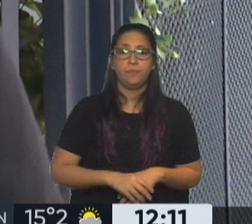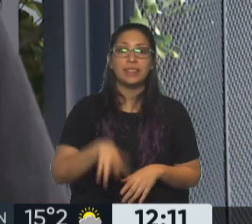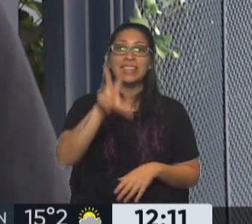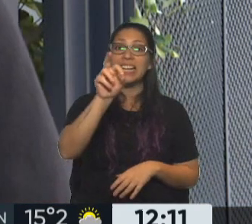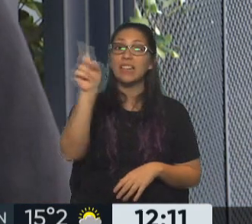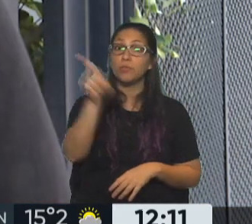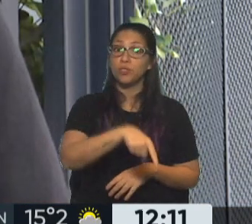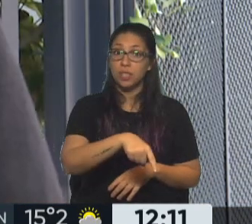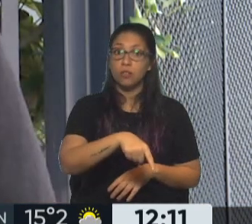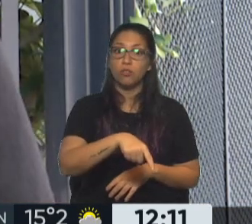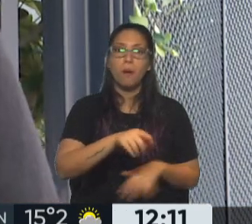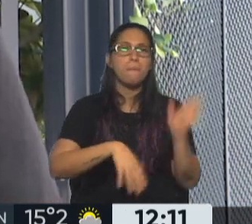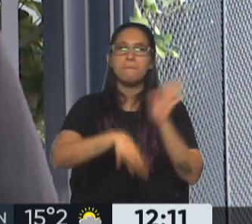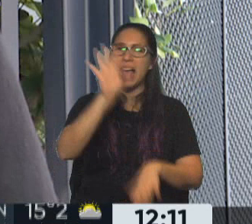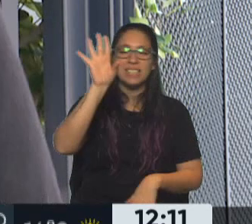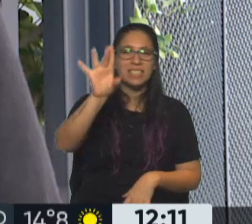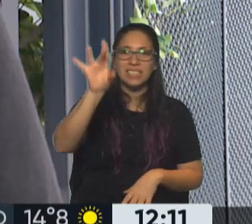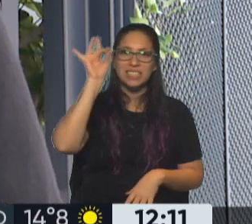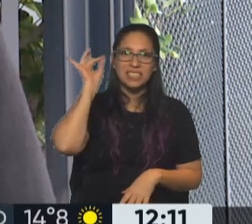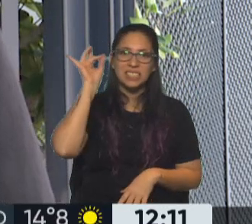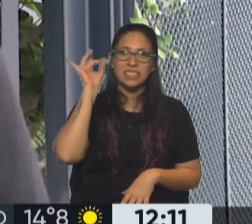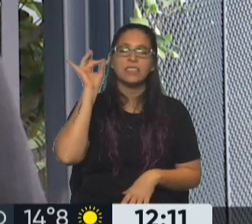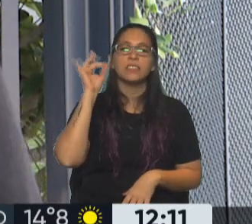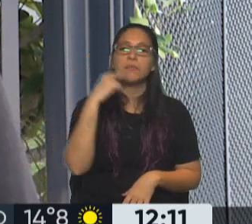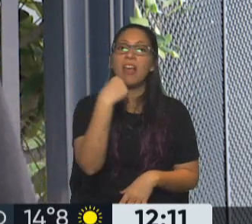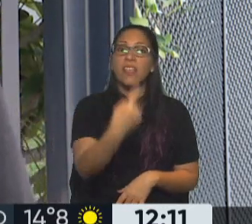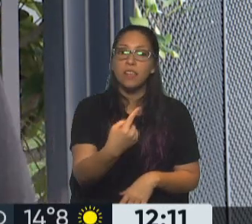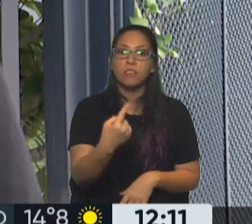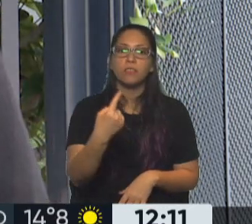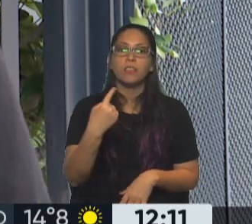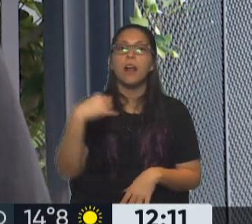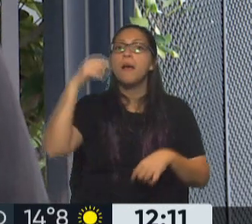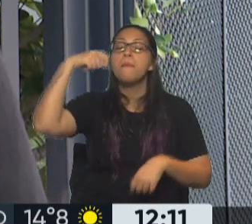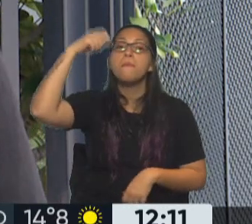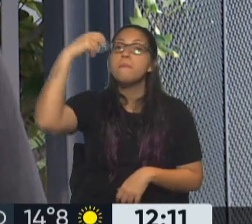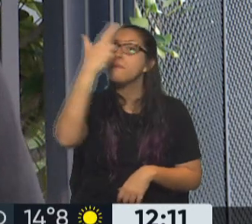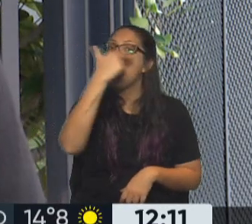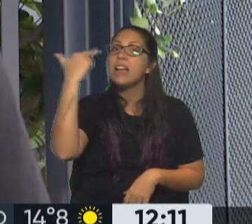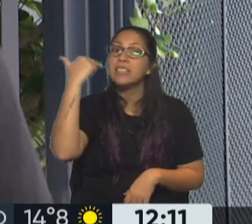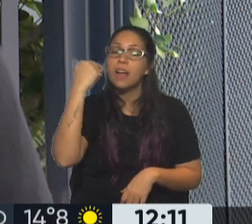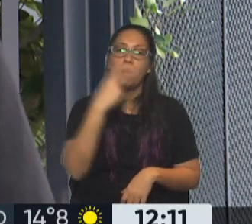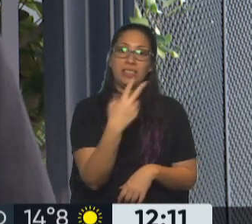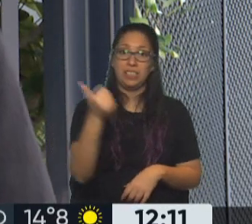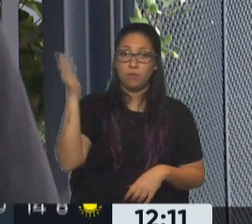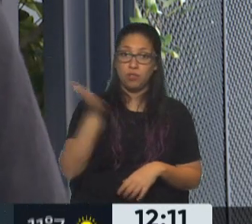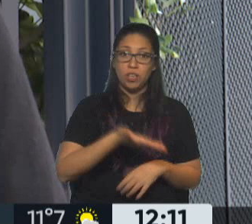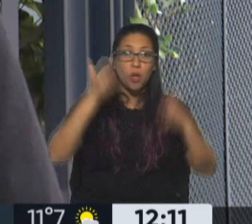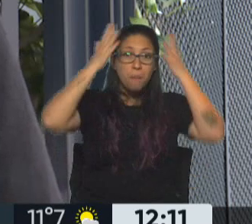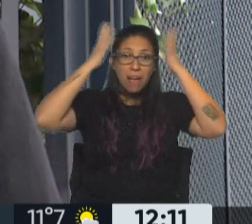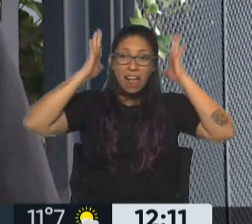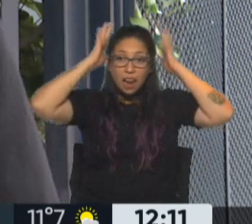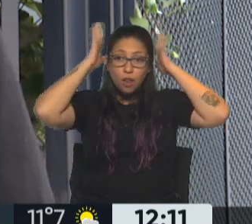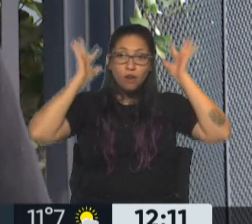la opción más escogida por los encuestados fue eh retocarse el maquillaje luego con un 26% arreglarse el pelo